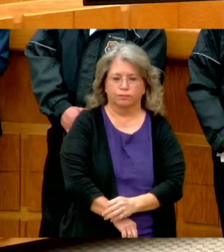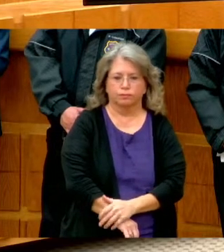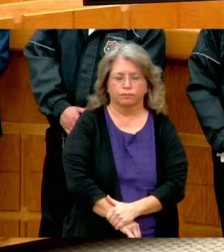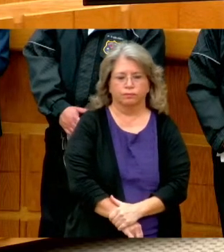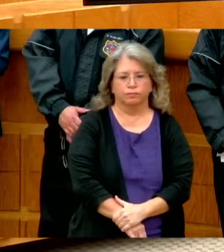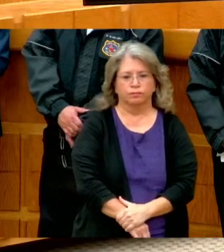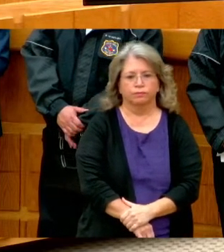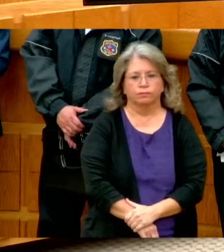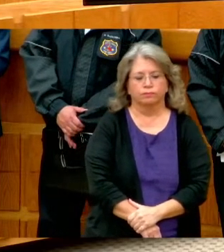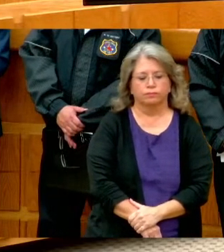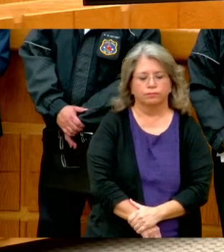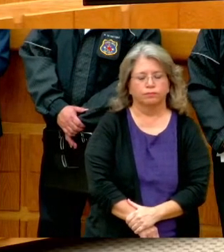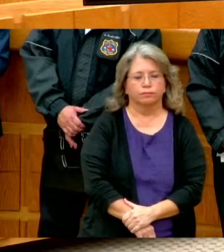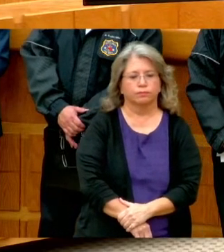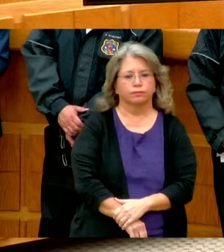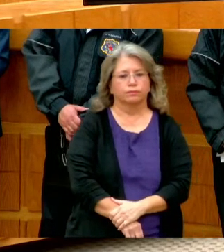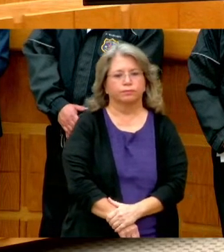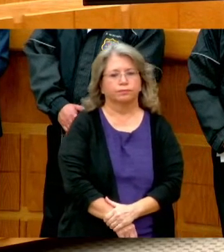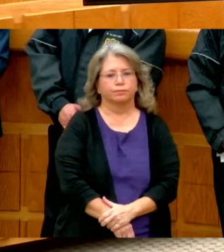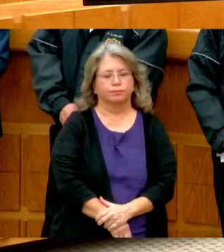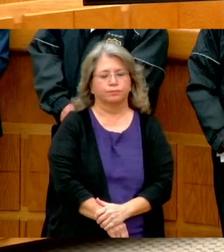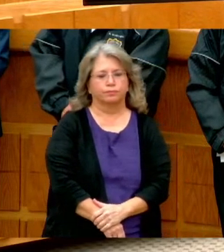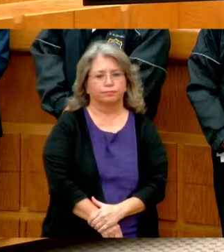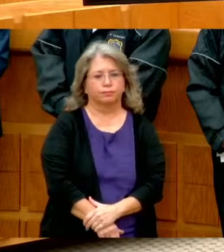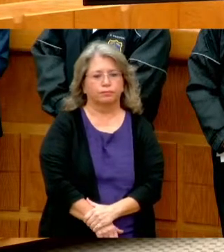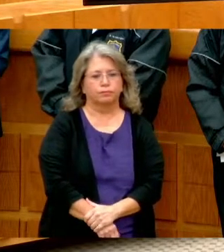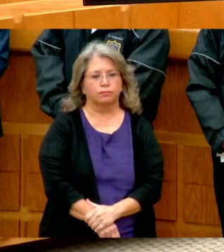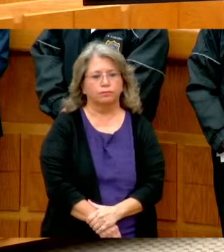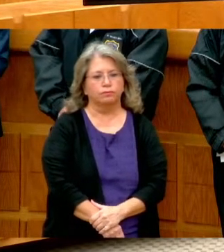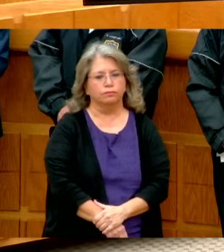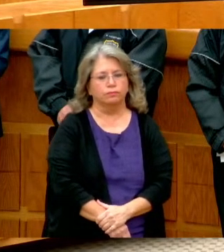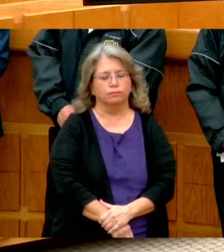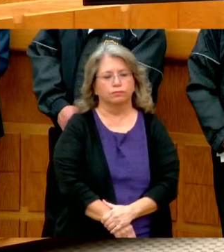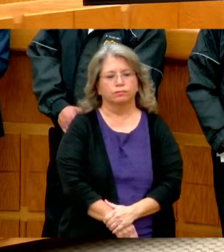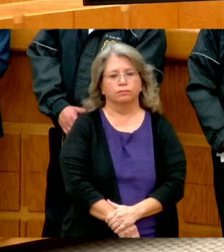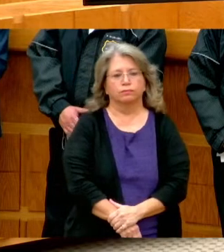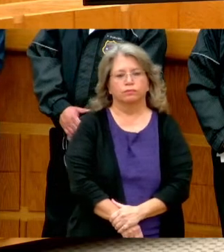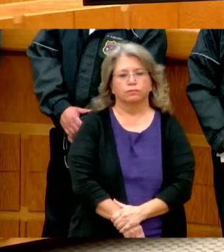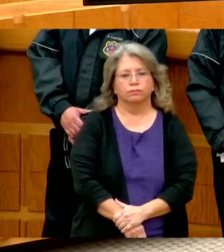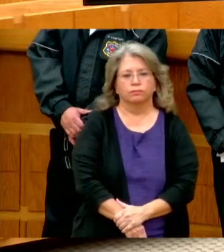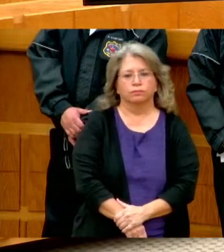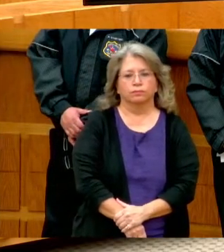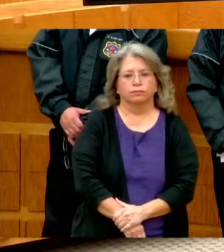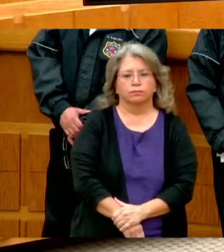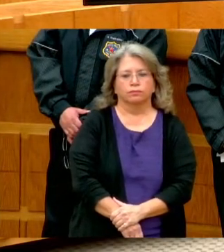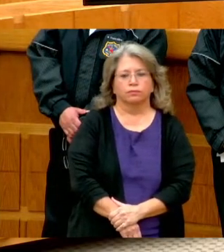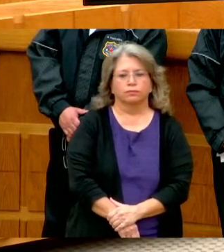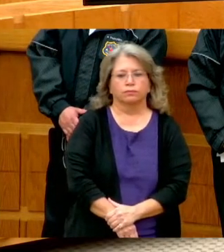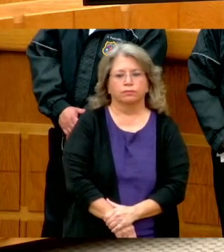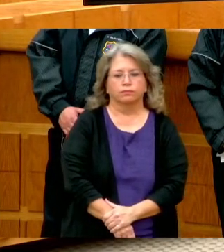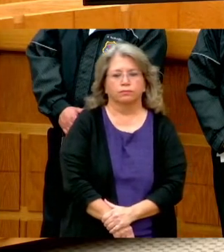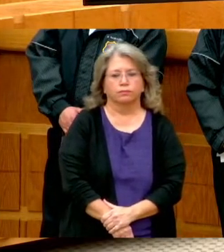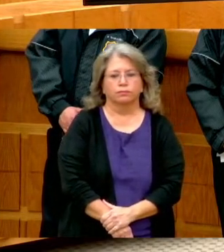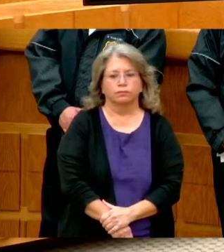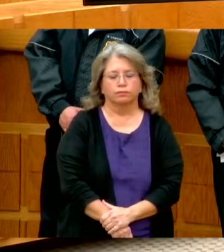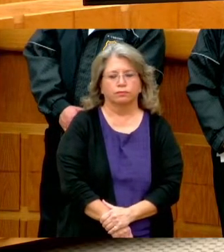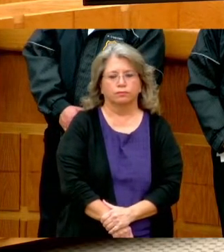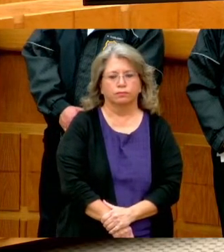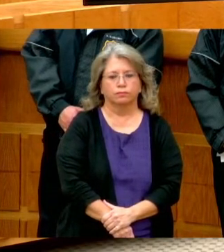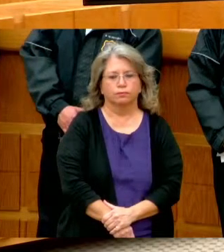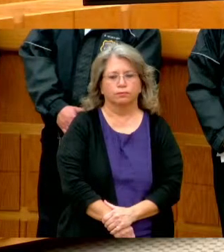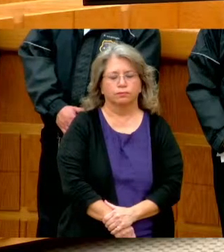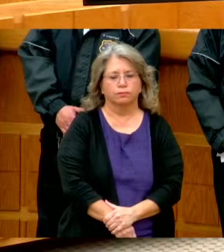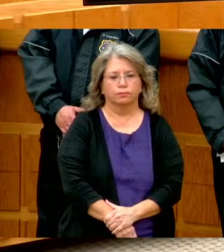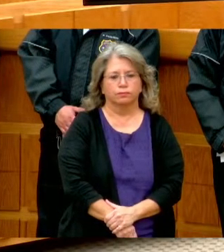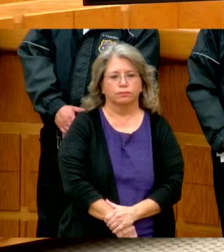manos seguido y mantenga su distancia. Nos hace falta mucho por hacer, pero somos competentes y le vamos a demostrar al Estado que estamos listos para